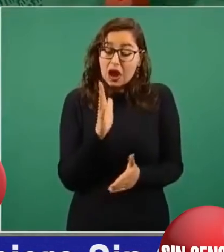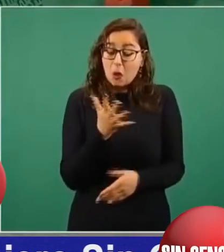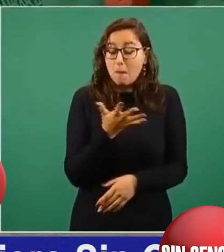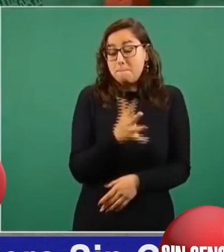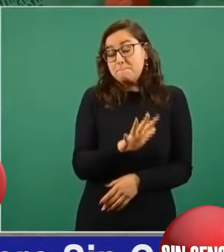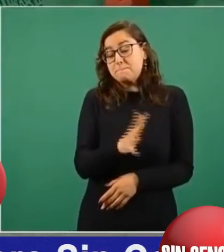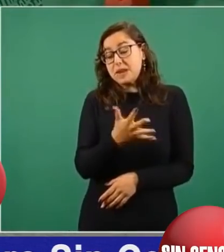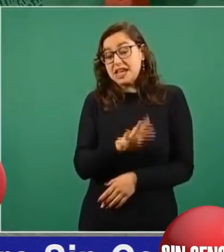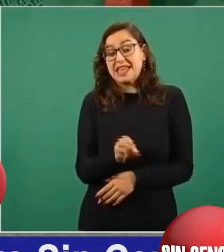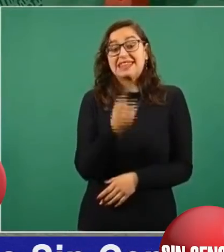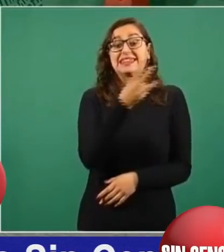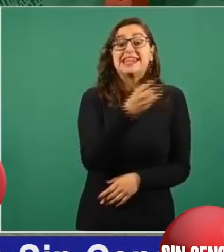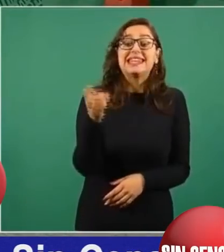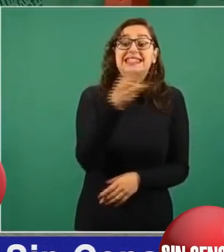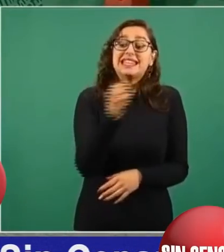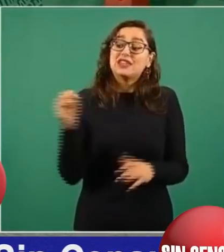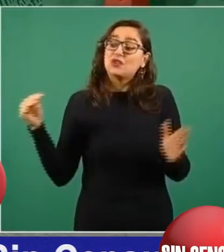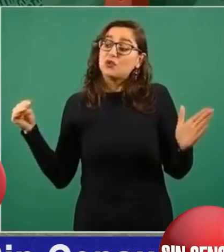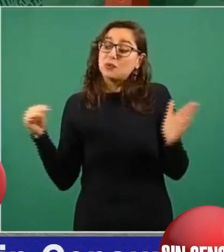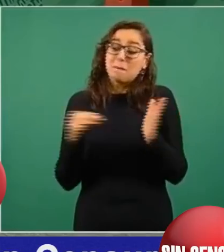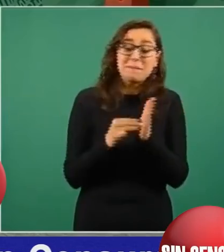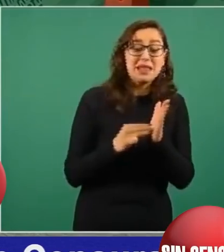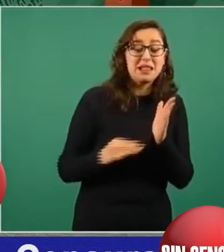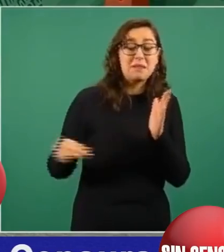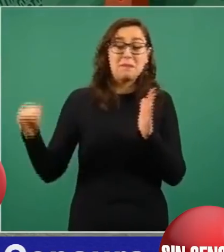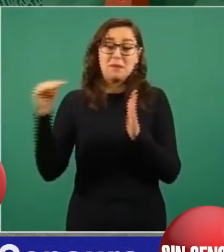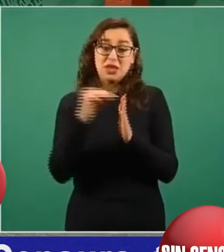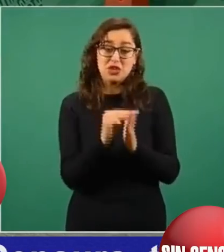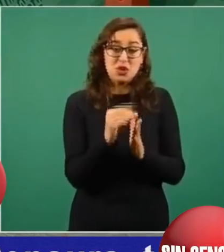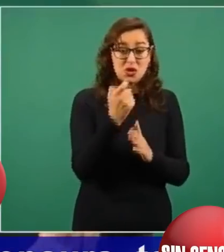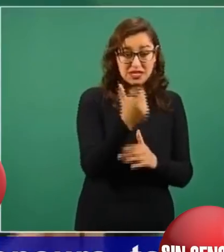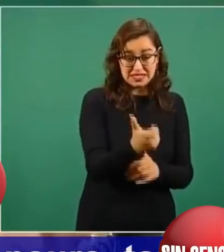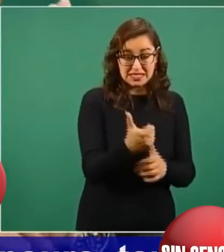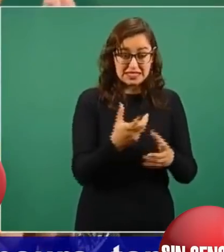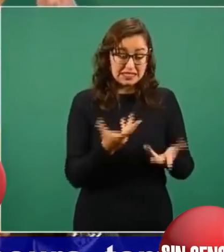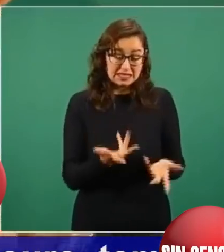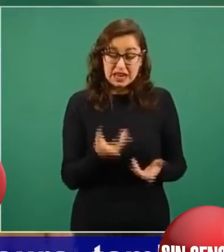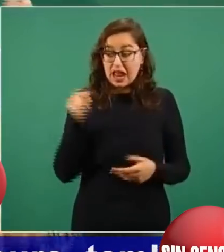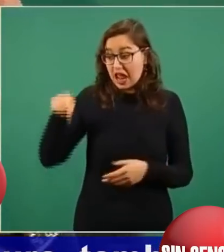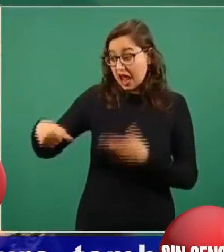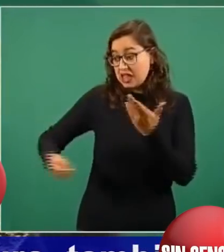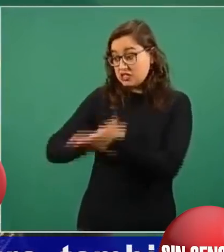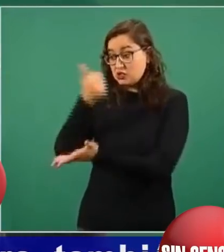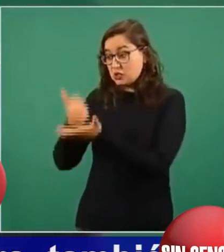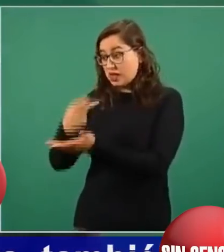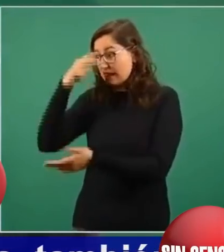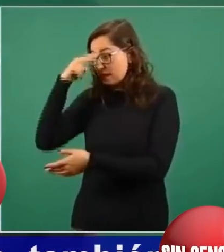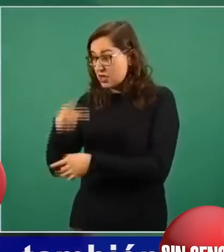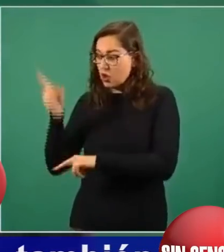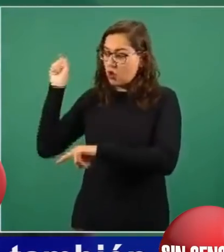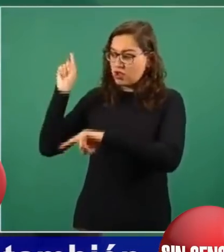originalmente de 300,000 millones y tenían que cerrar el actual aeropuerto,